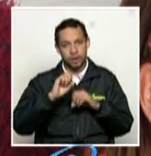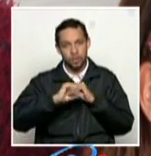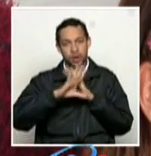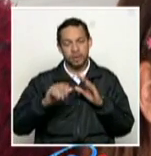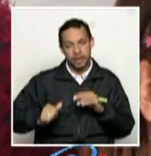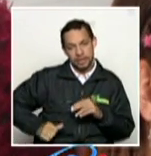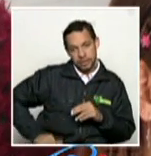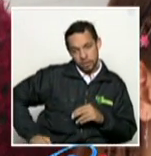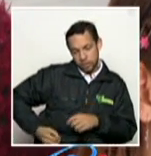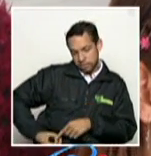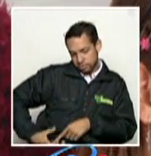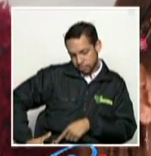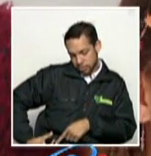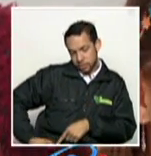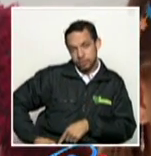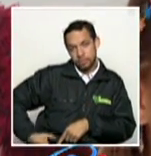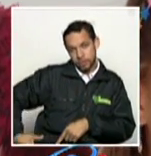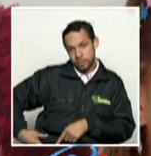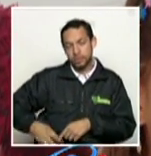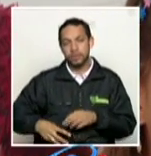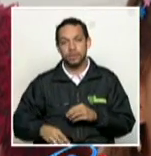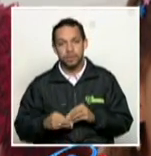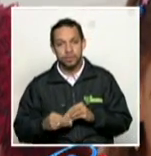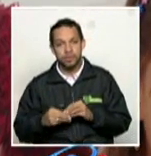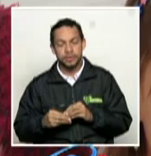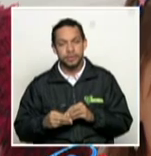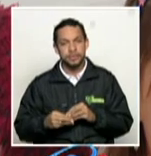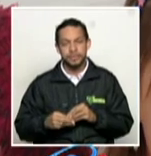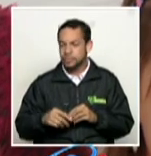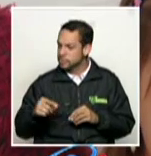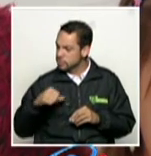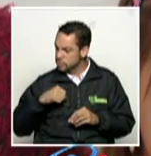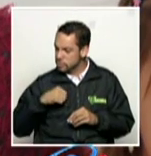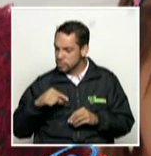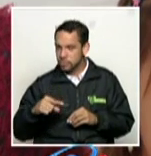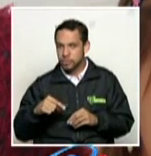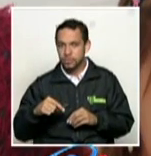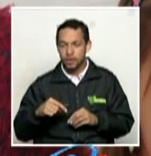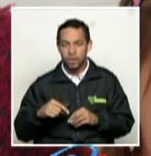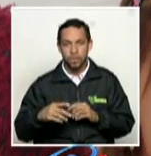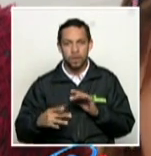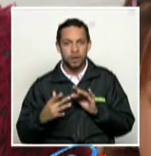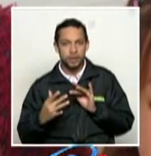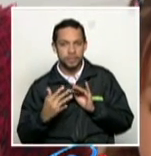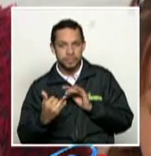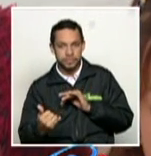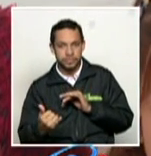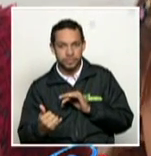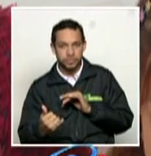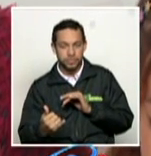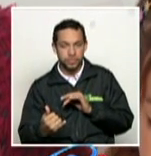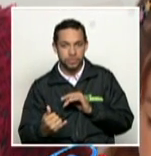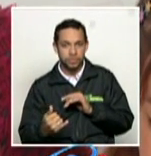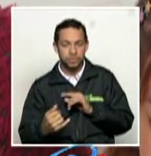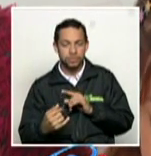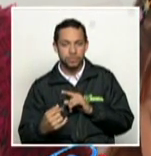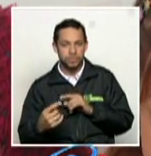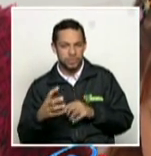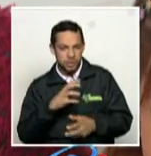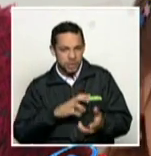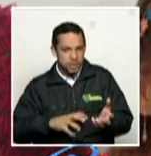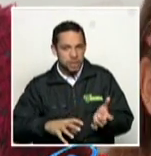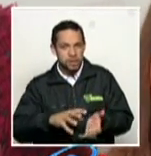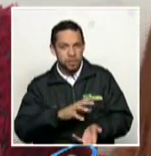cirugía. Bueno, en esa cirugía encontraron que ella tenía una invaginación,